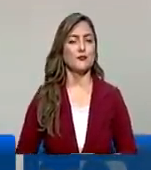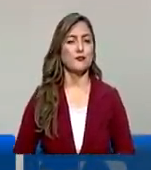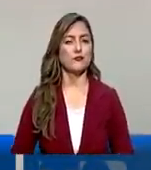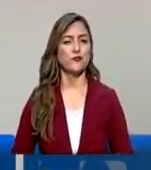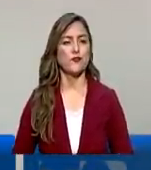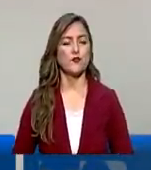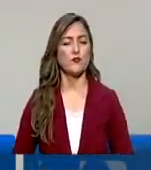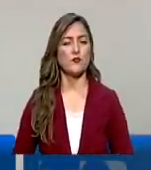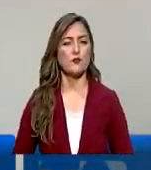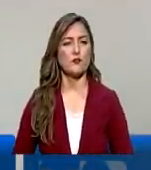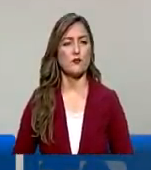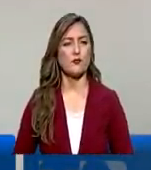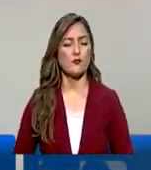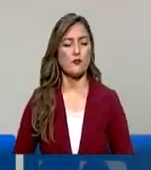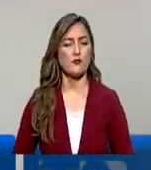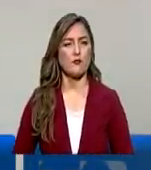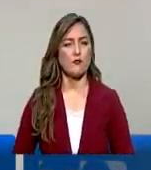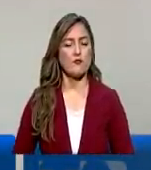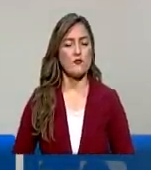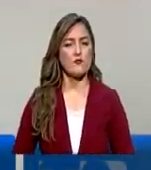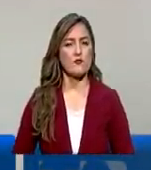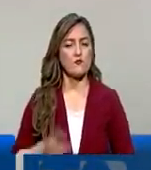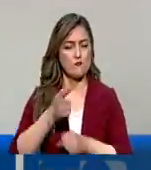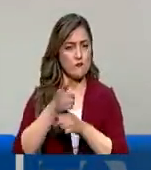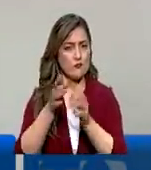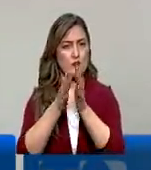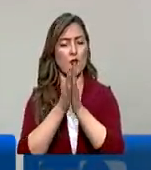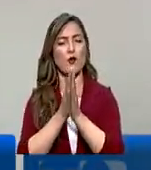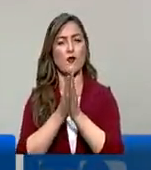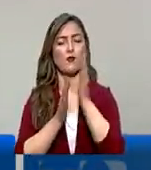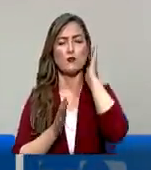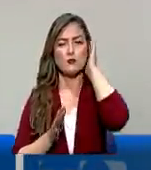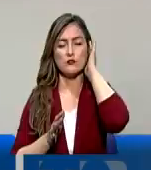redundancia, hemos dispuesto y solicitado ya al juzgador